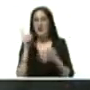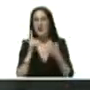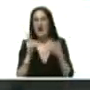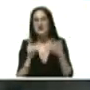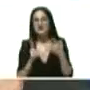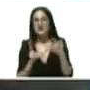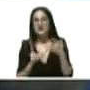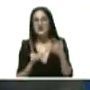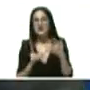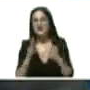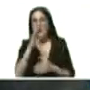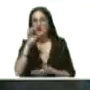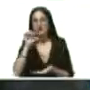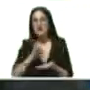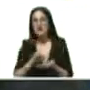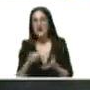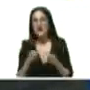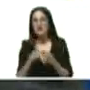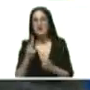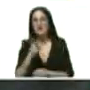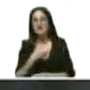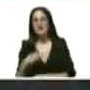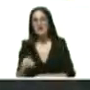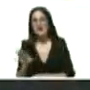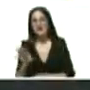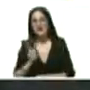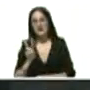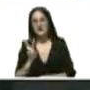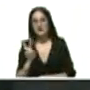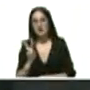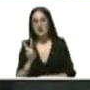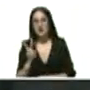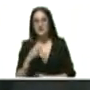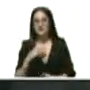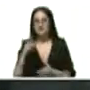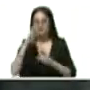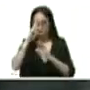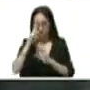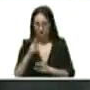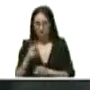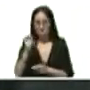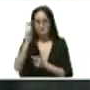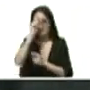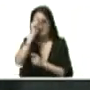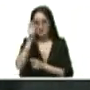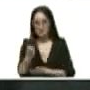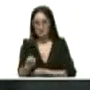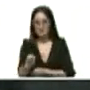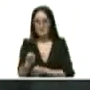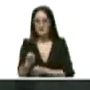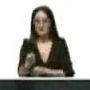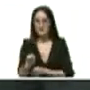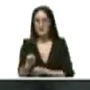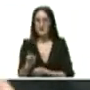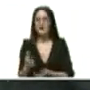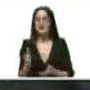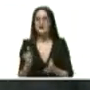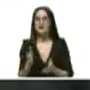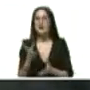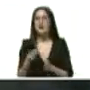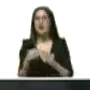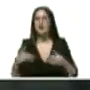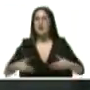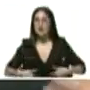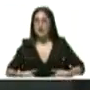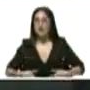Central, el equipo que dirige la vicepresidenta ejecutiva de la República, mi reconocimiento, igual que al ministro Elaizami, todo el esfuerzo